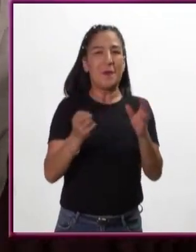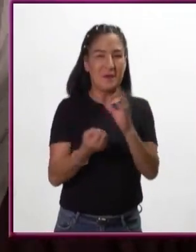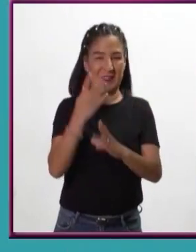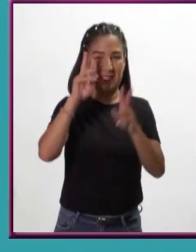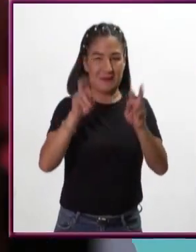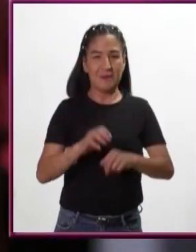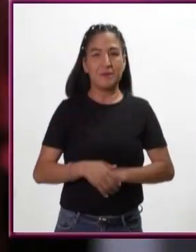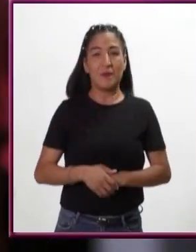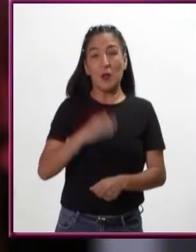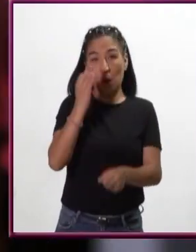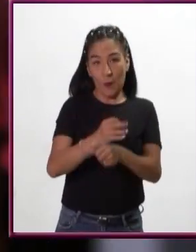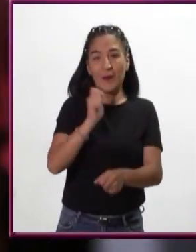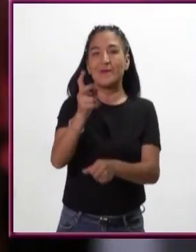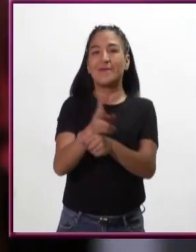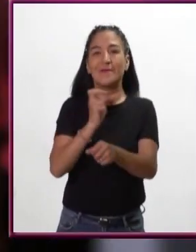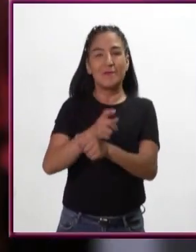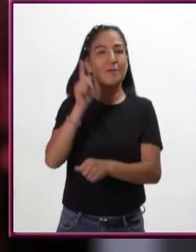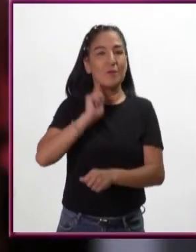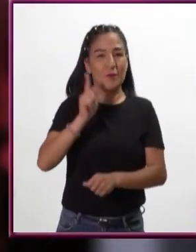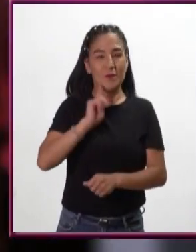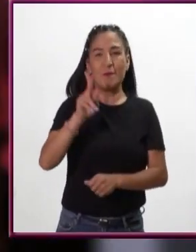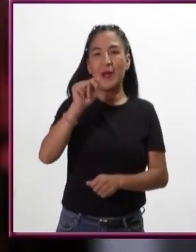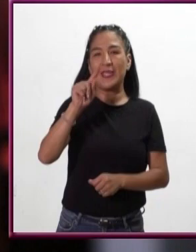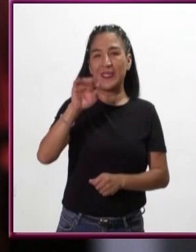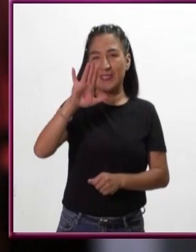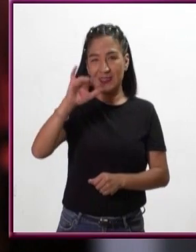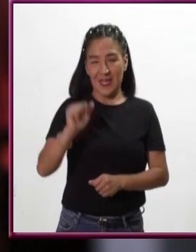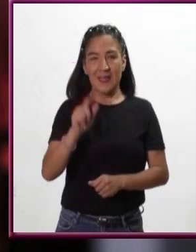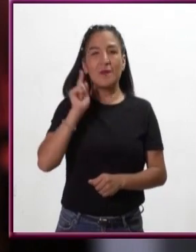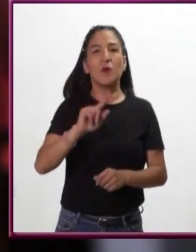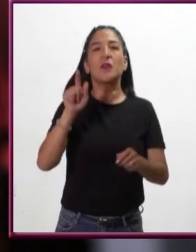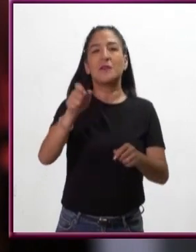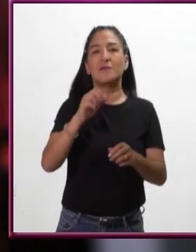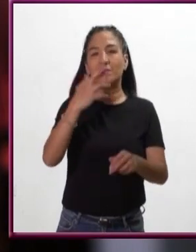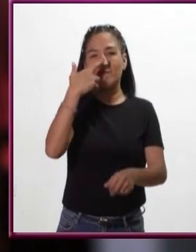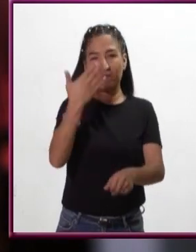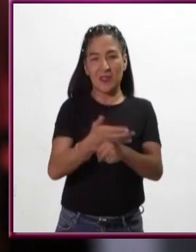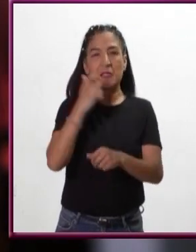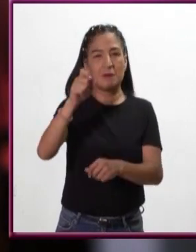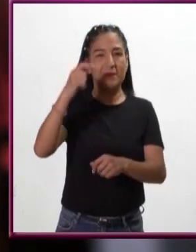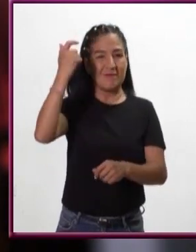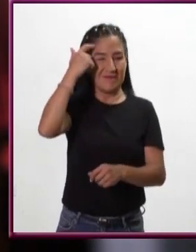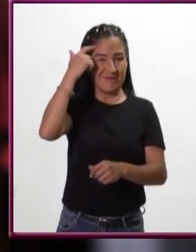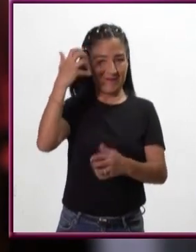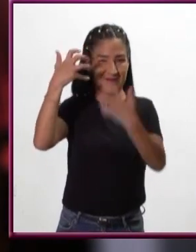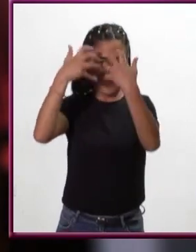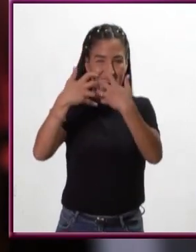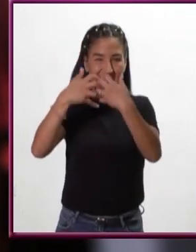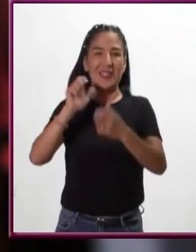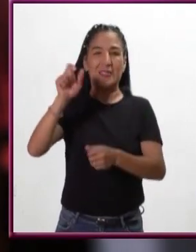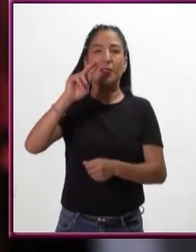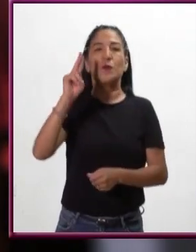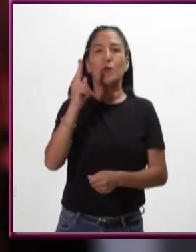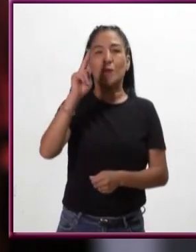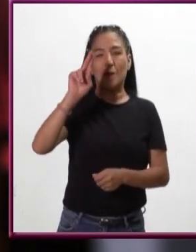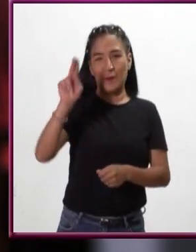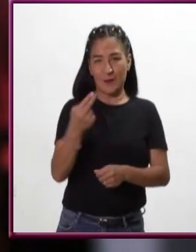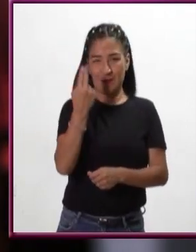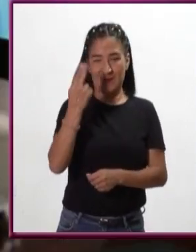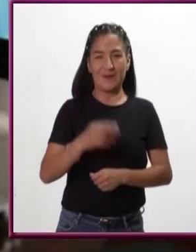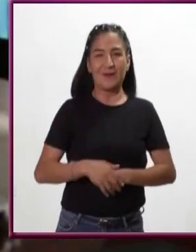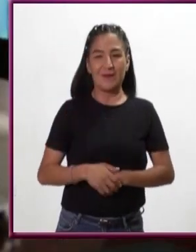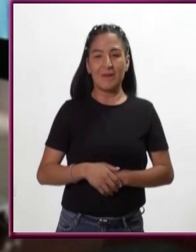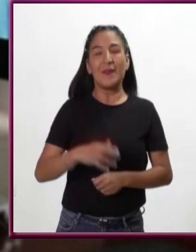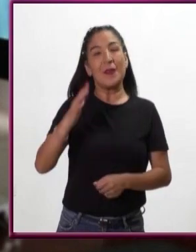detalladamente. Hoy tenemos como invitada a Patricia Estrada, que es encargada de la Sala del Cerebro en Universum. Hola Patricia, buenos